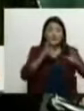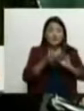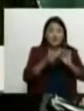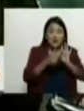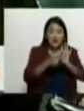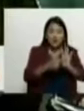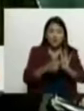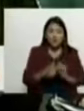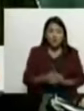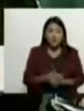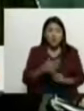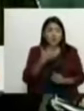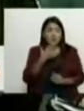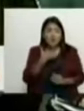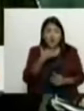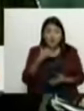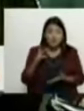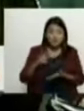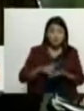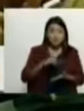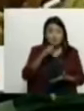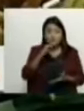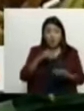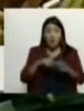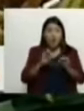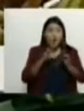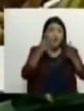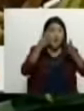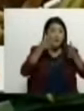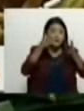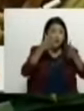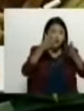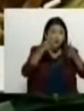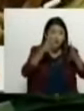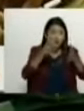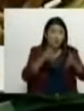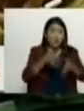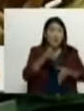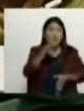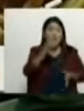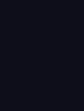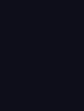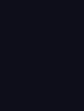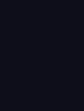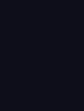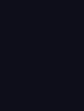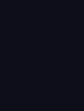o en búsqueda de una asesoría jurídica, de una orientación legal.